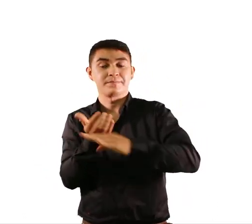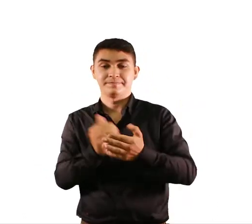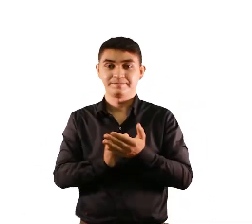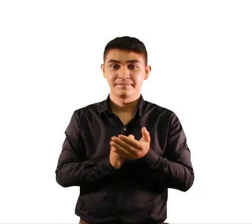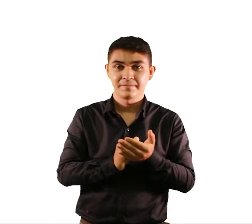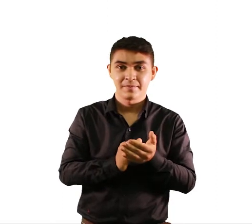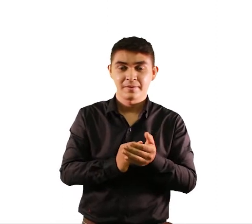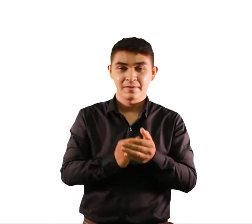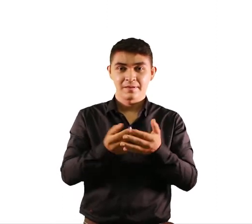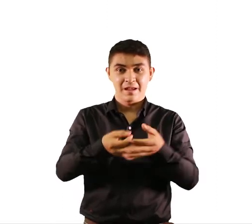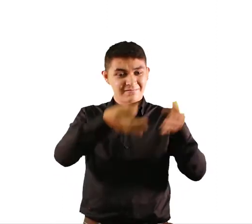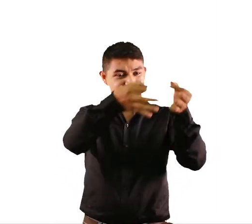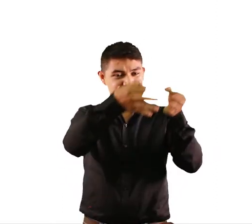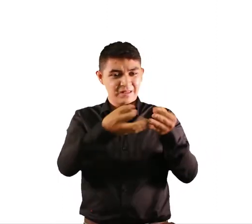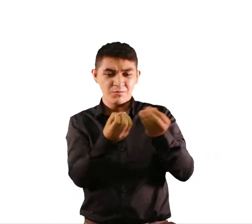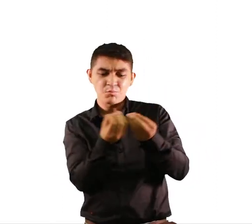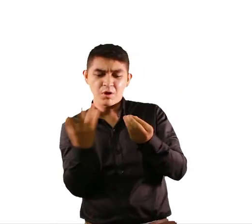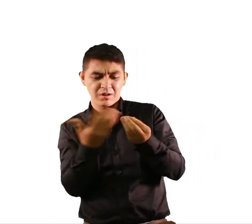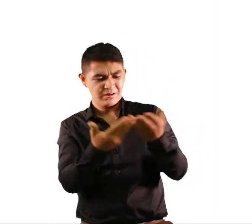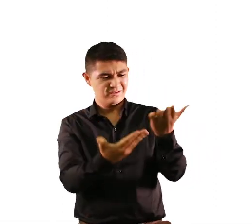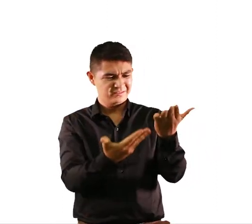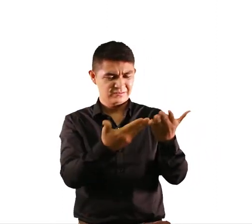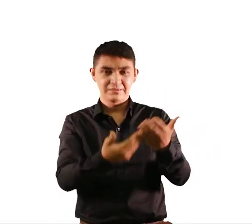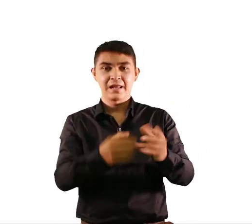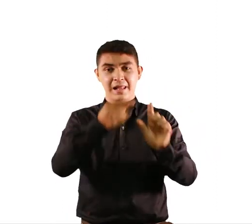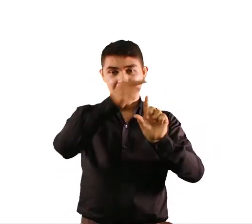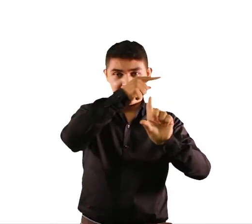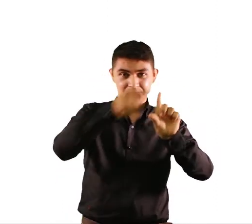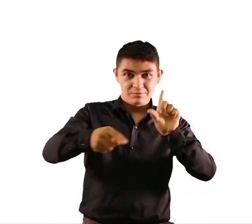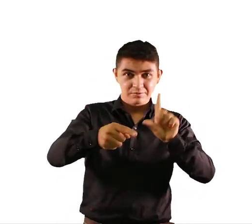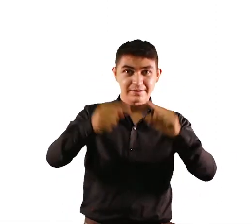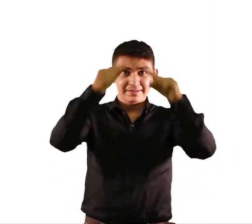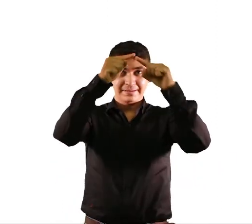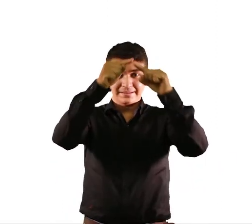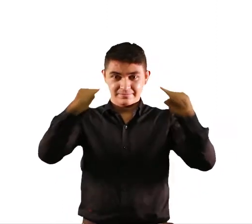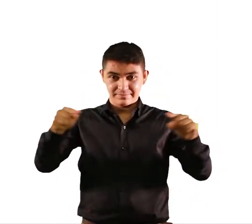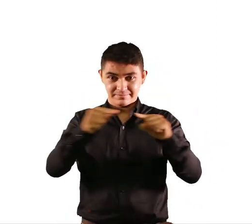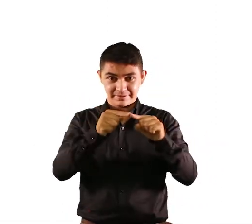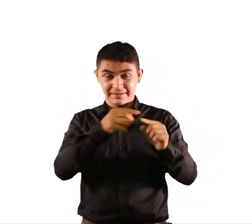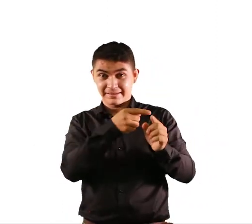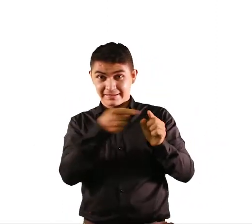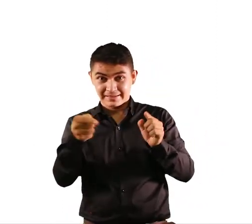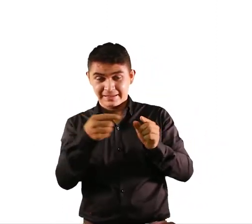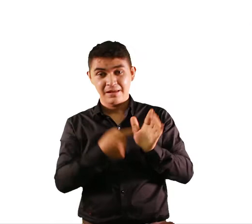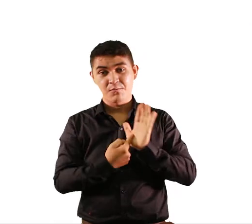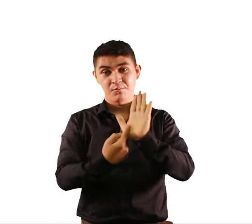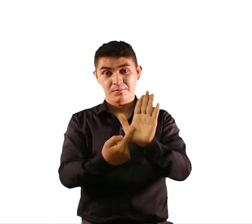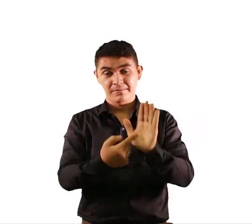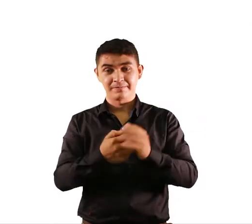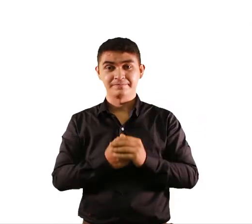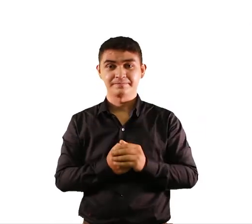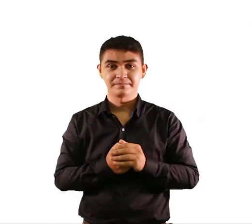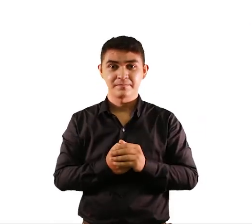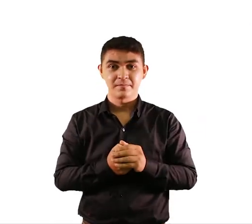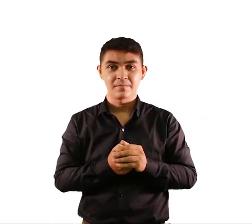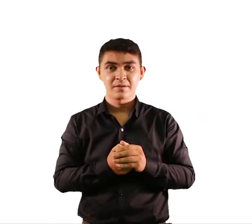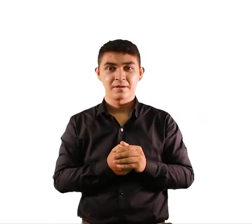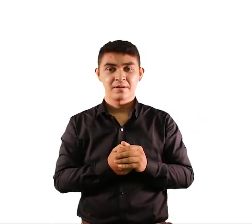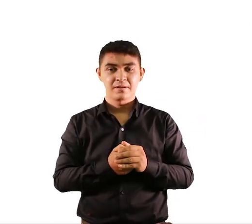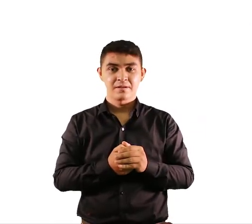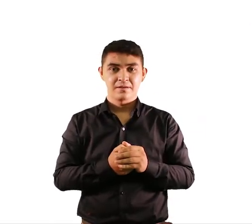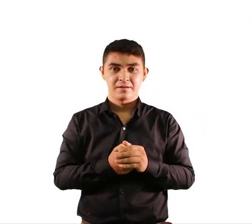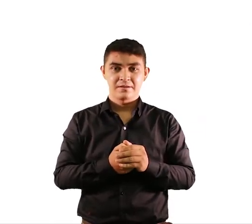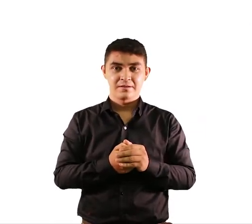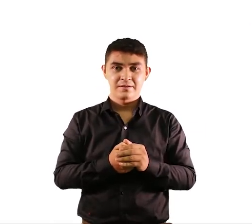calcular la hipotenusa de este triángulo rectángulo cuyos